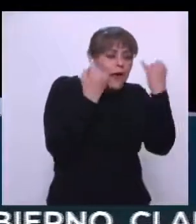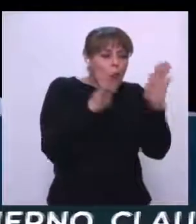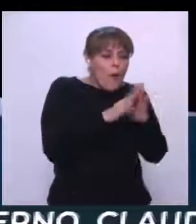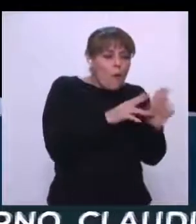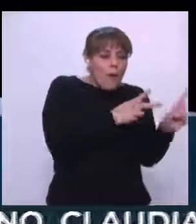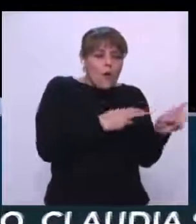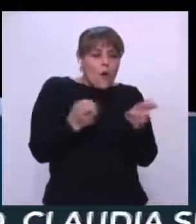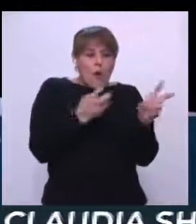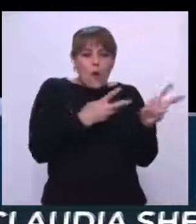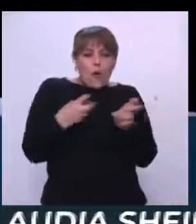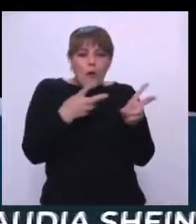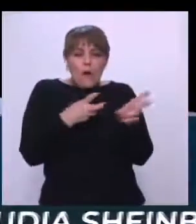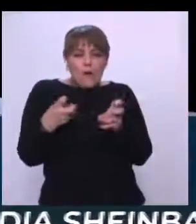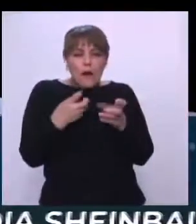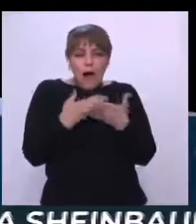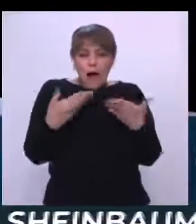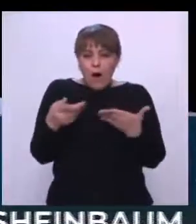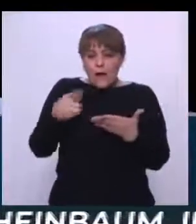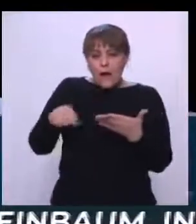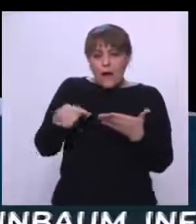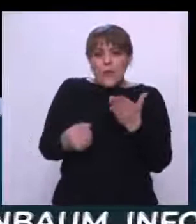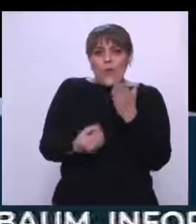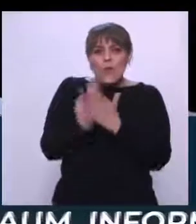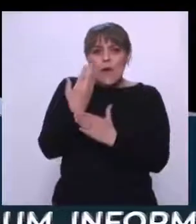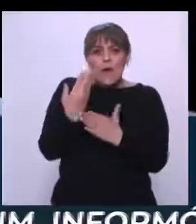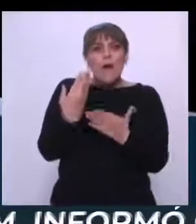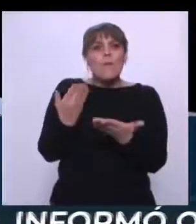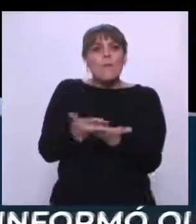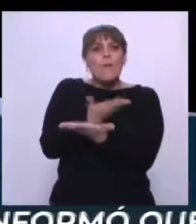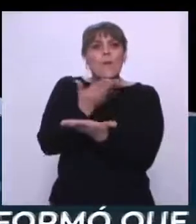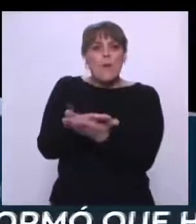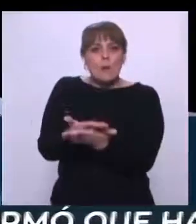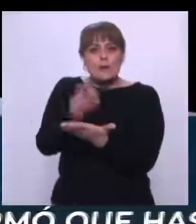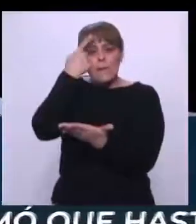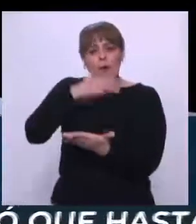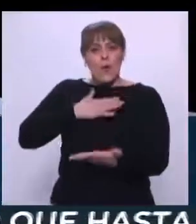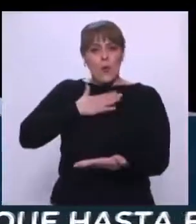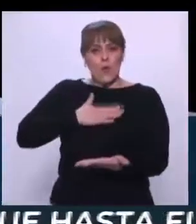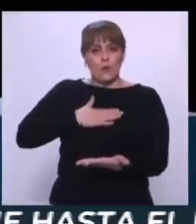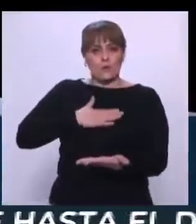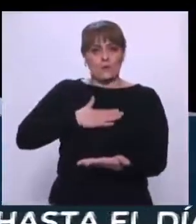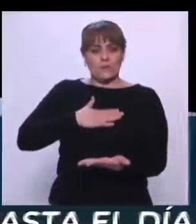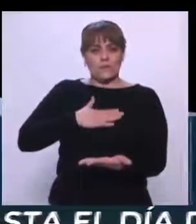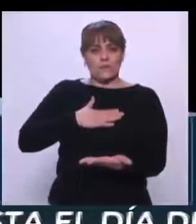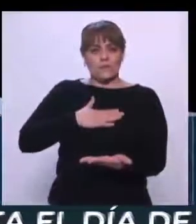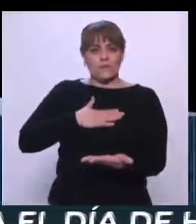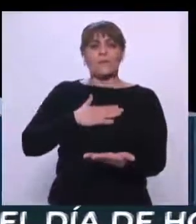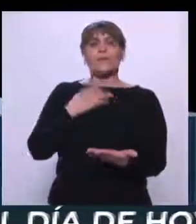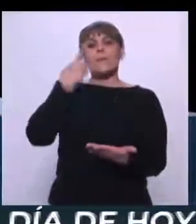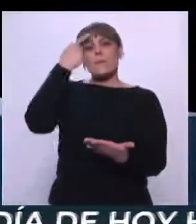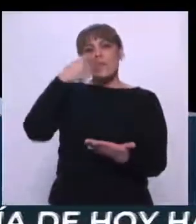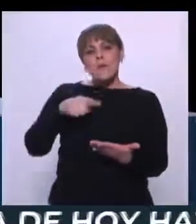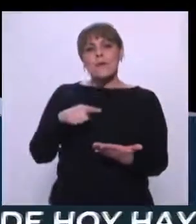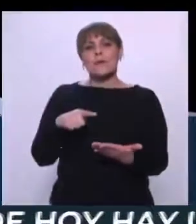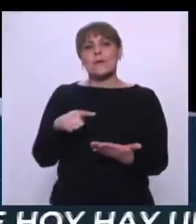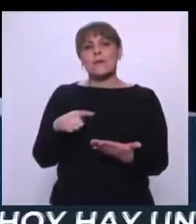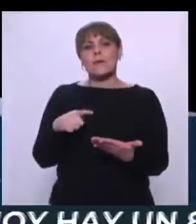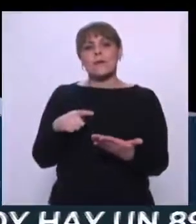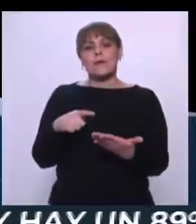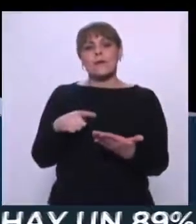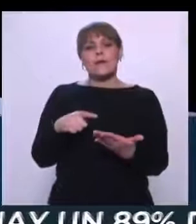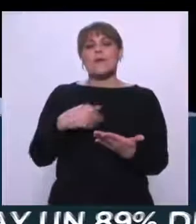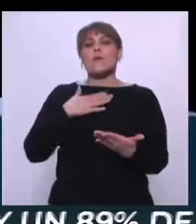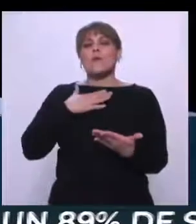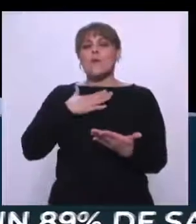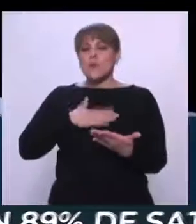Entonces ahora estamos viendo una forma de que haya justicia, pero también de que haya, en el caso